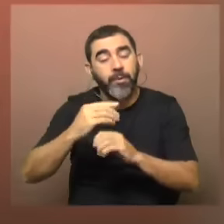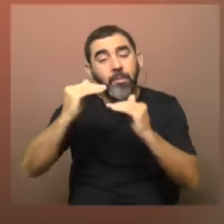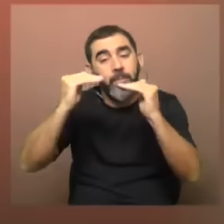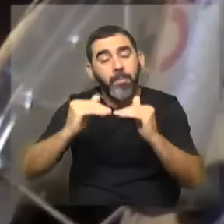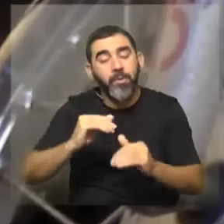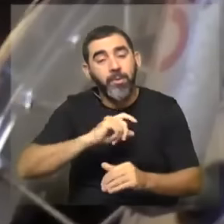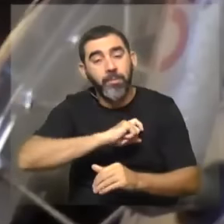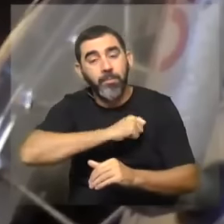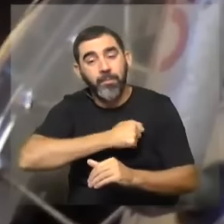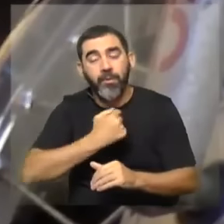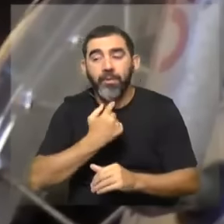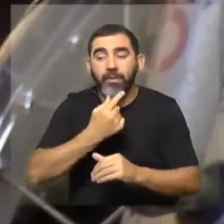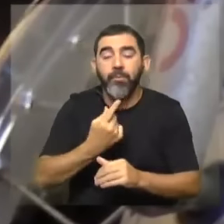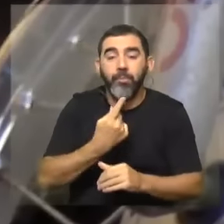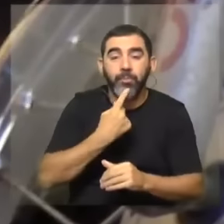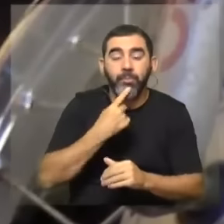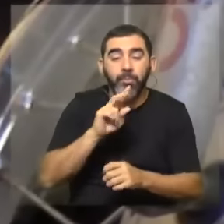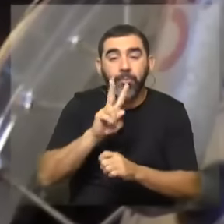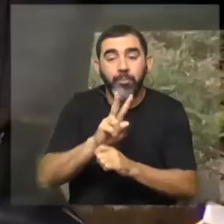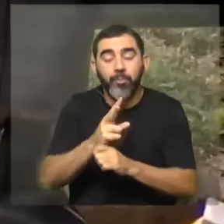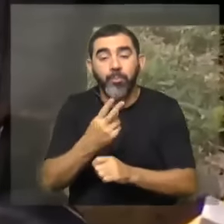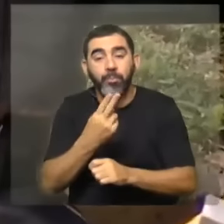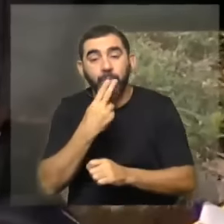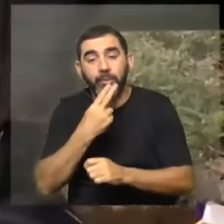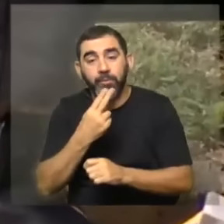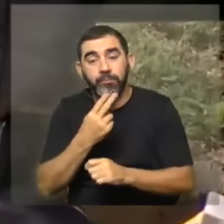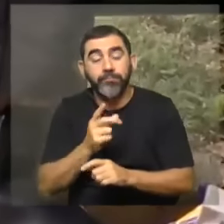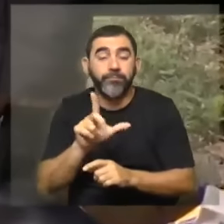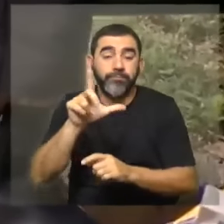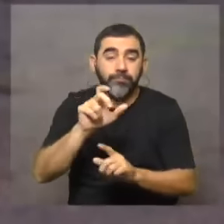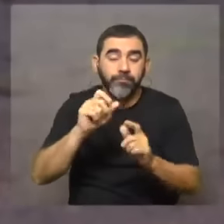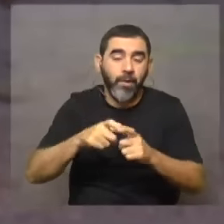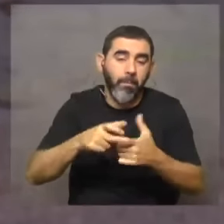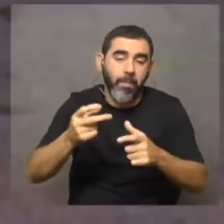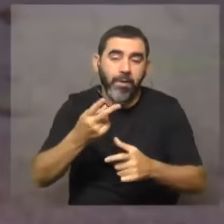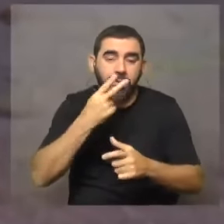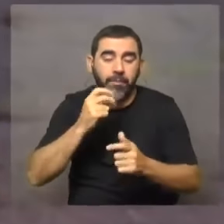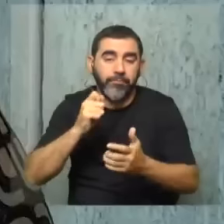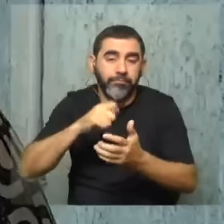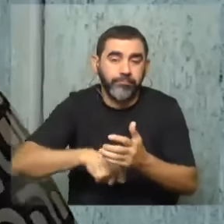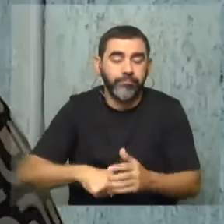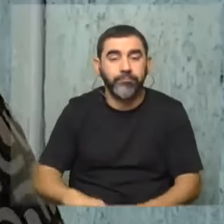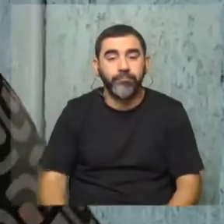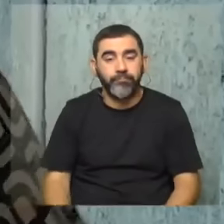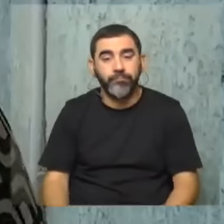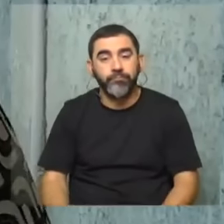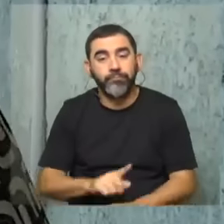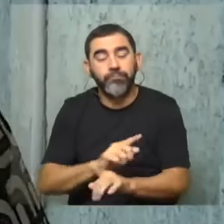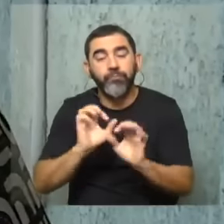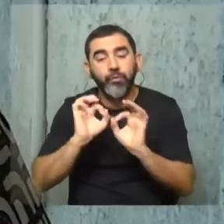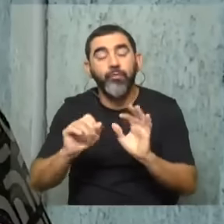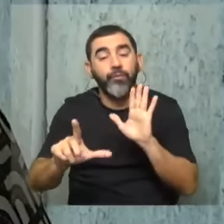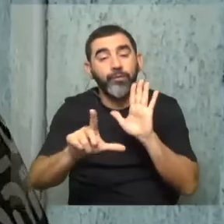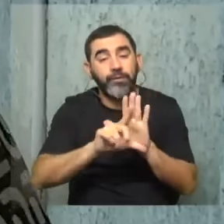inspecciones debilita las políticas de control de tabaco y por consiguiente aumenta las infracciones no alcanza a contener una